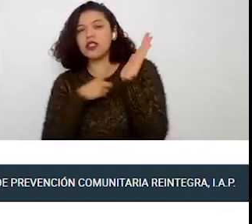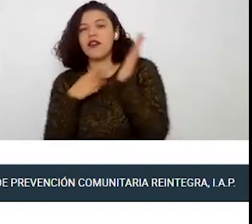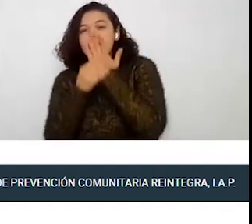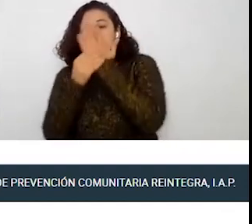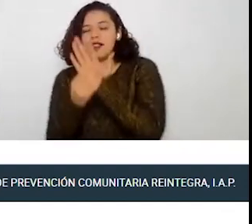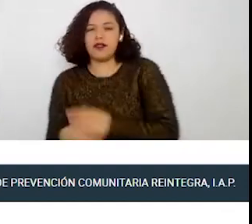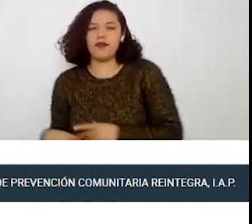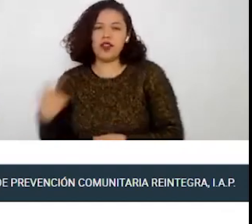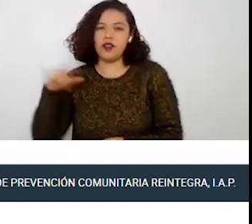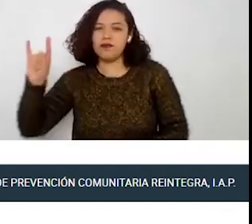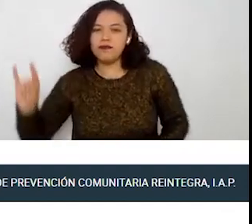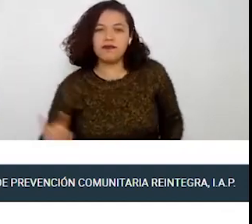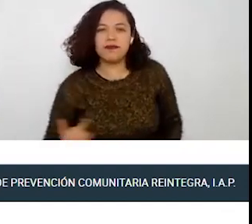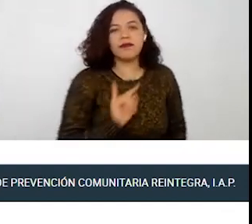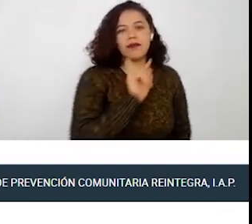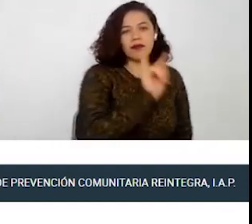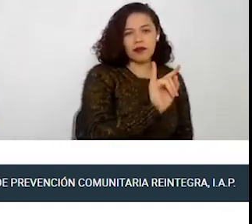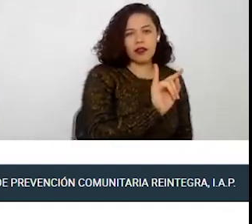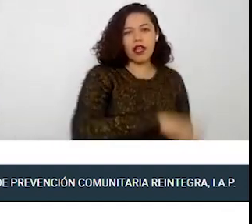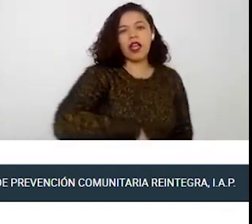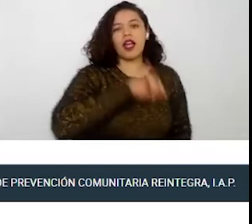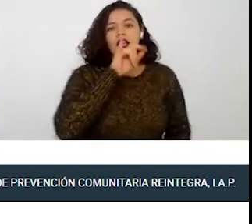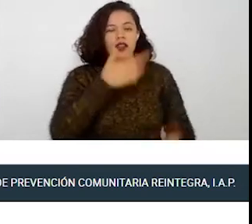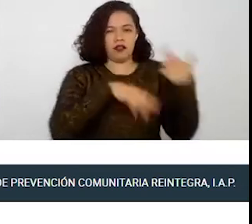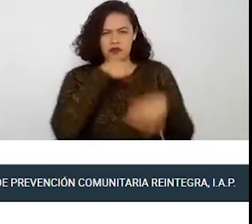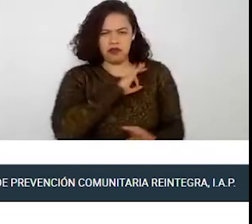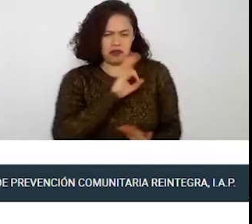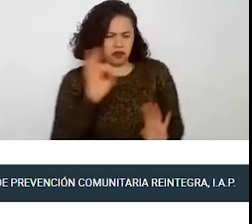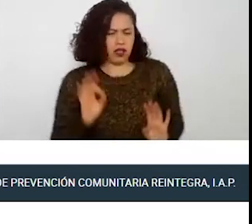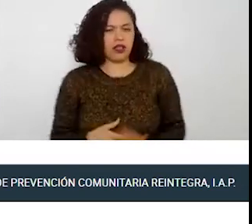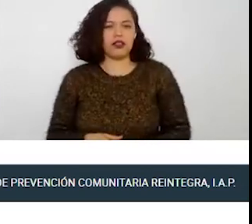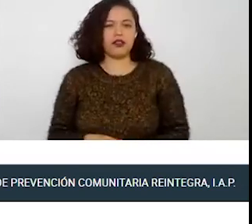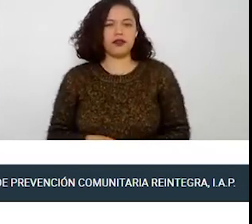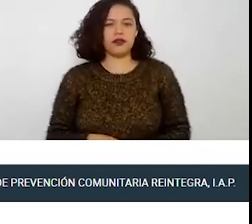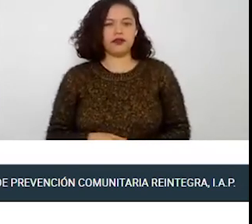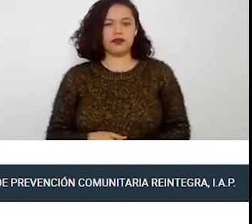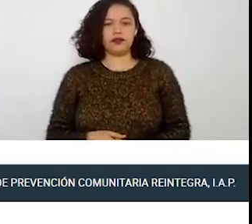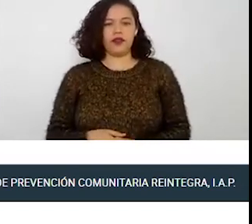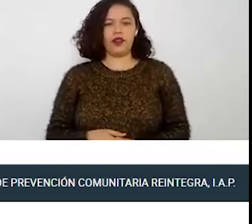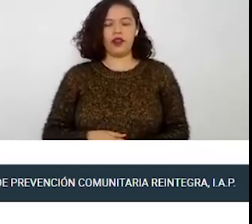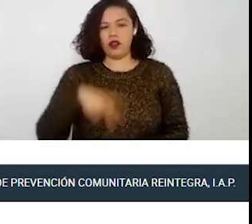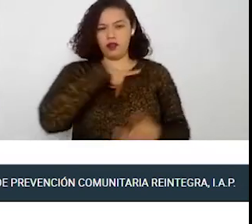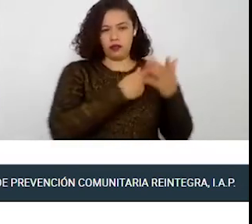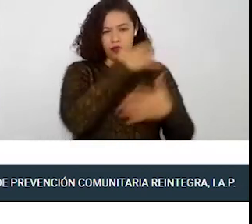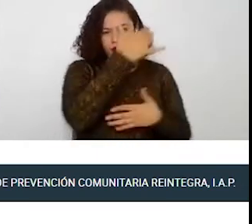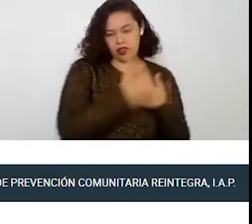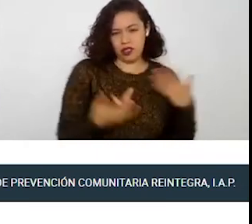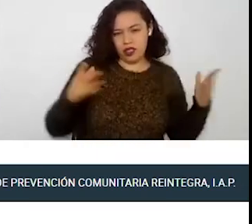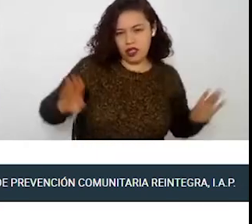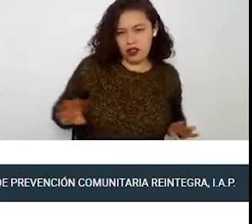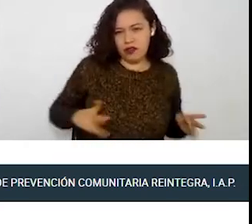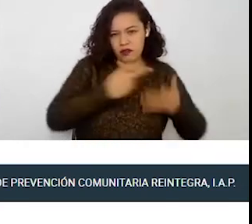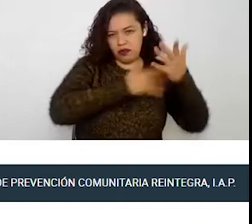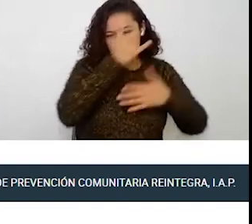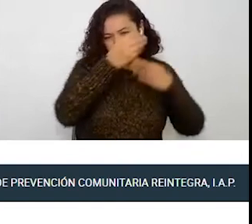entonces me regreso a ingresos aquí se pueden regresar aquí me dice que ni por el proyecto si le pico que iba a decir mi proyecto